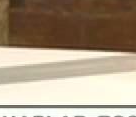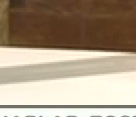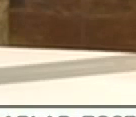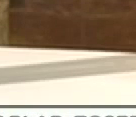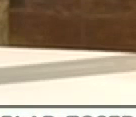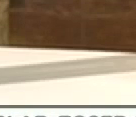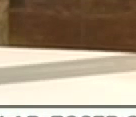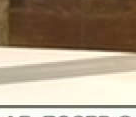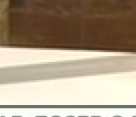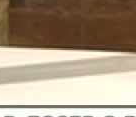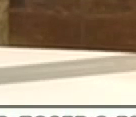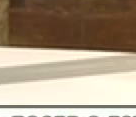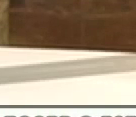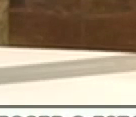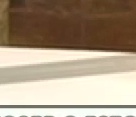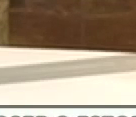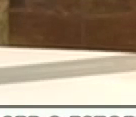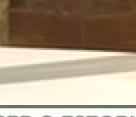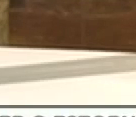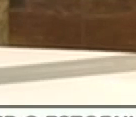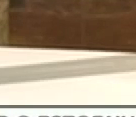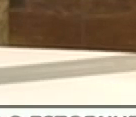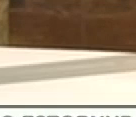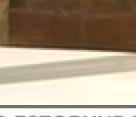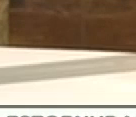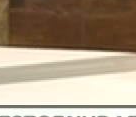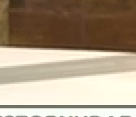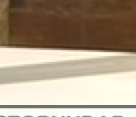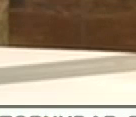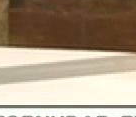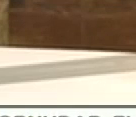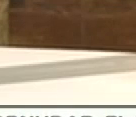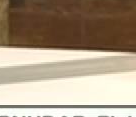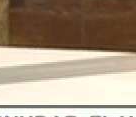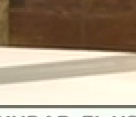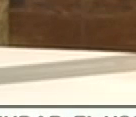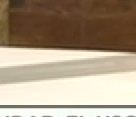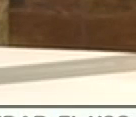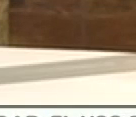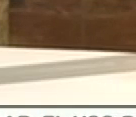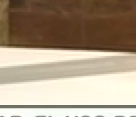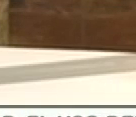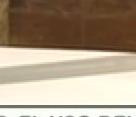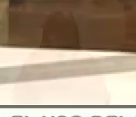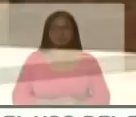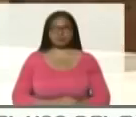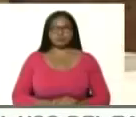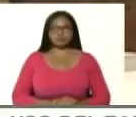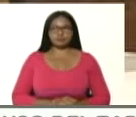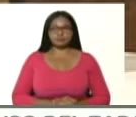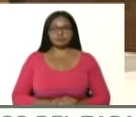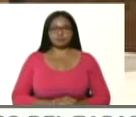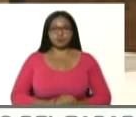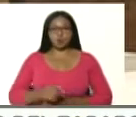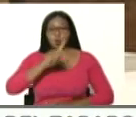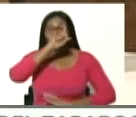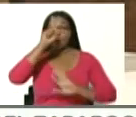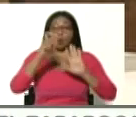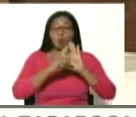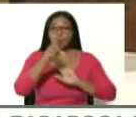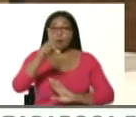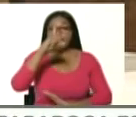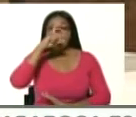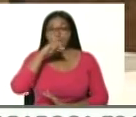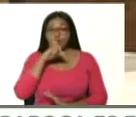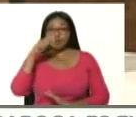16 de marzo 2021. Estamos cumpliendo un año hoy, un